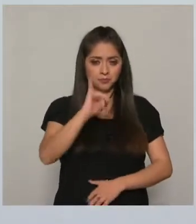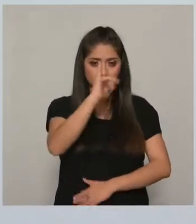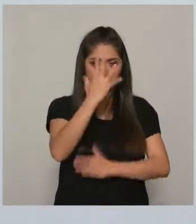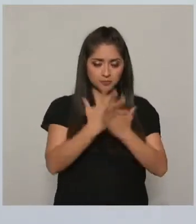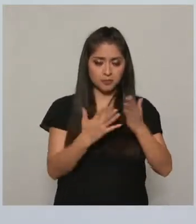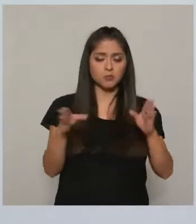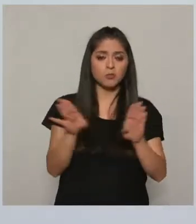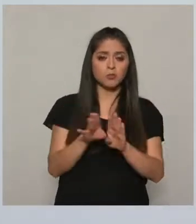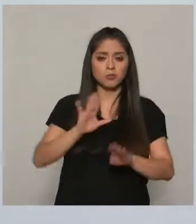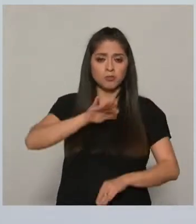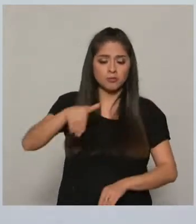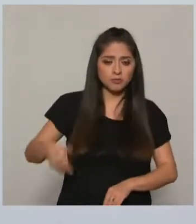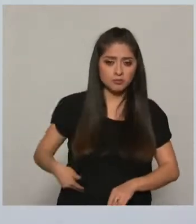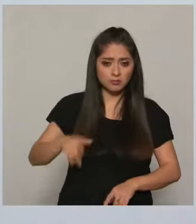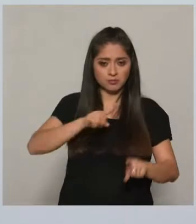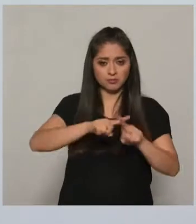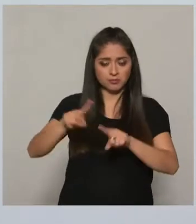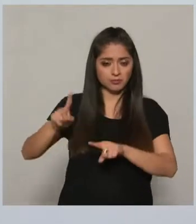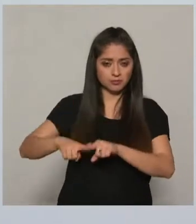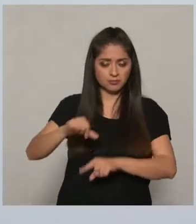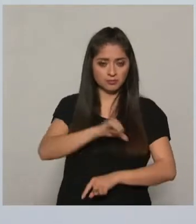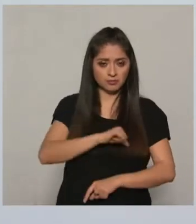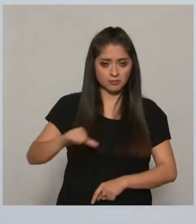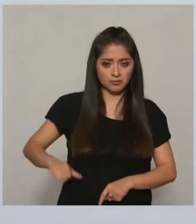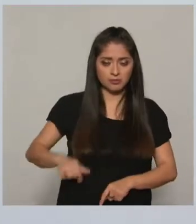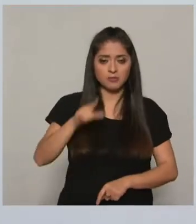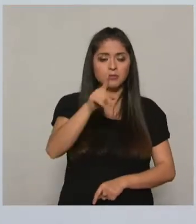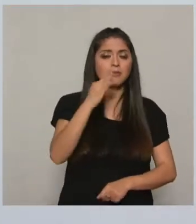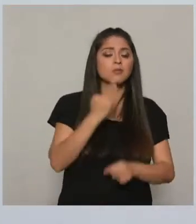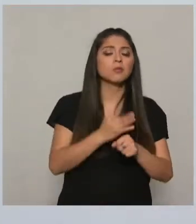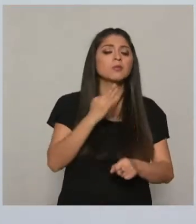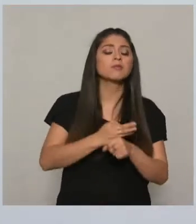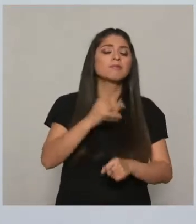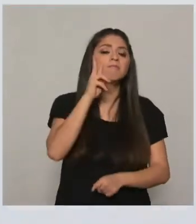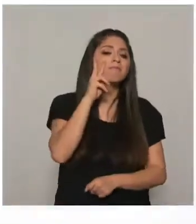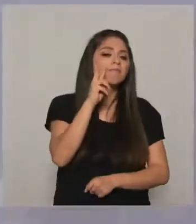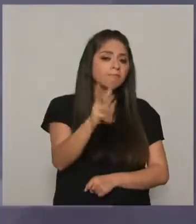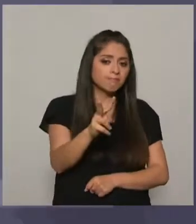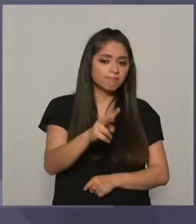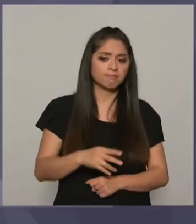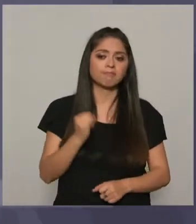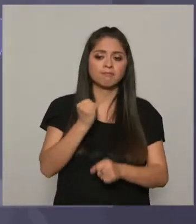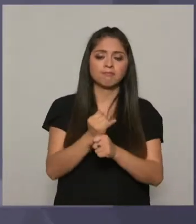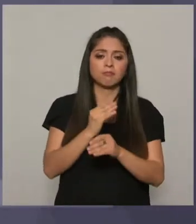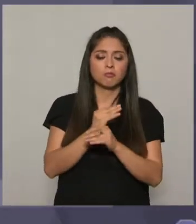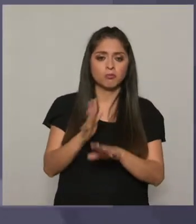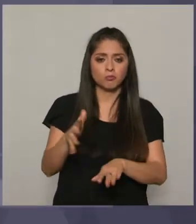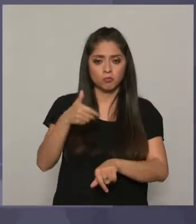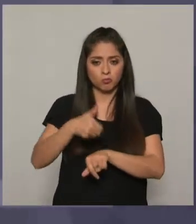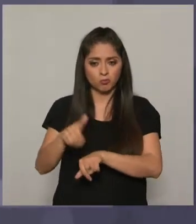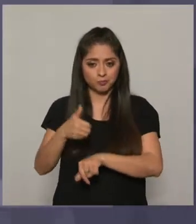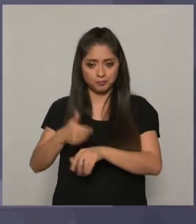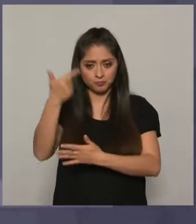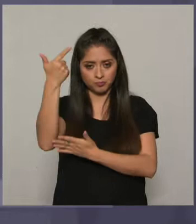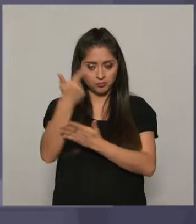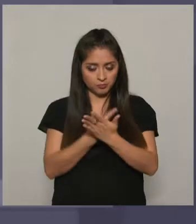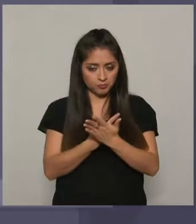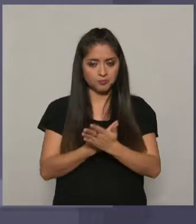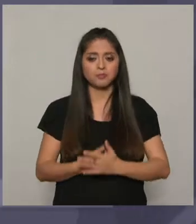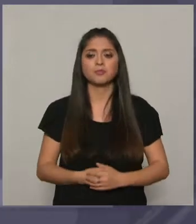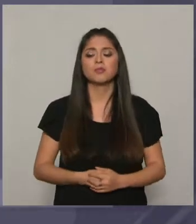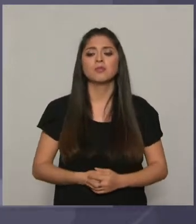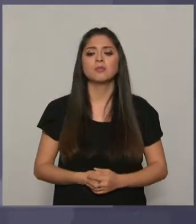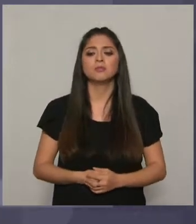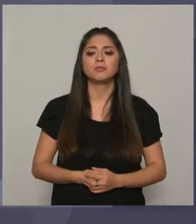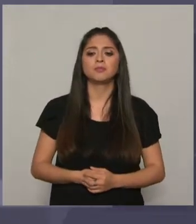incidentes viales por alcaldías? Claro que sí. A ver, vamos a ver cuáles son los datos, los números. Ahí tiene esta